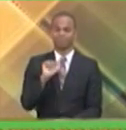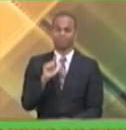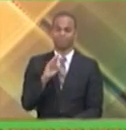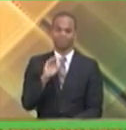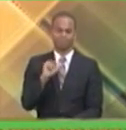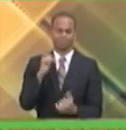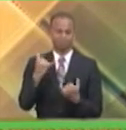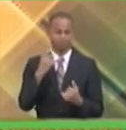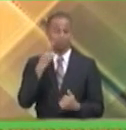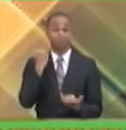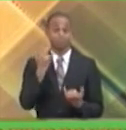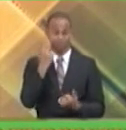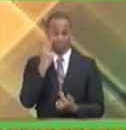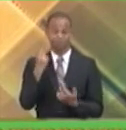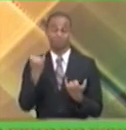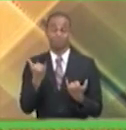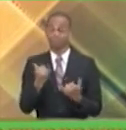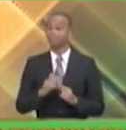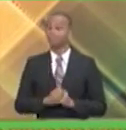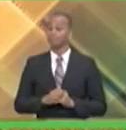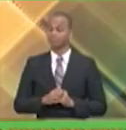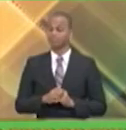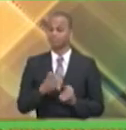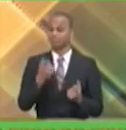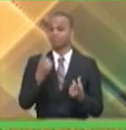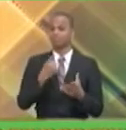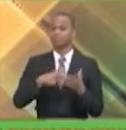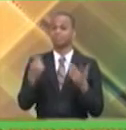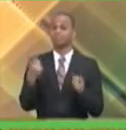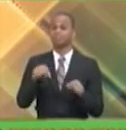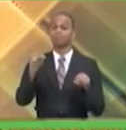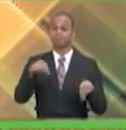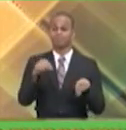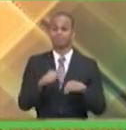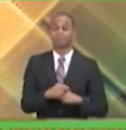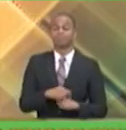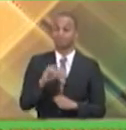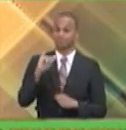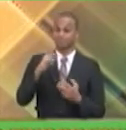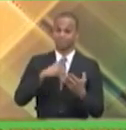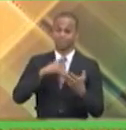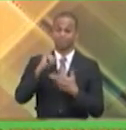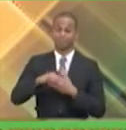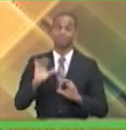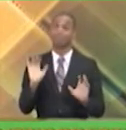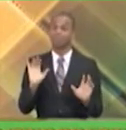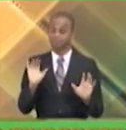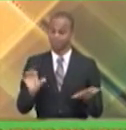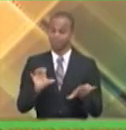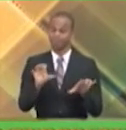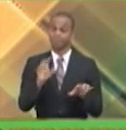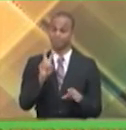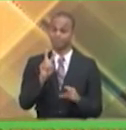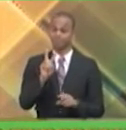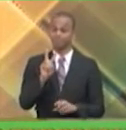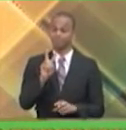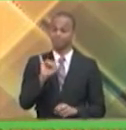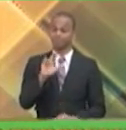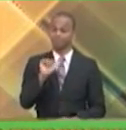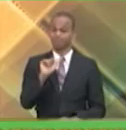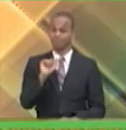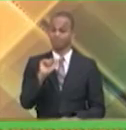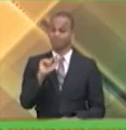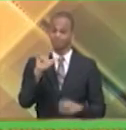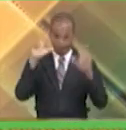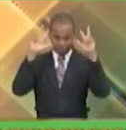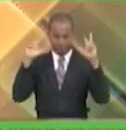eso tenemos que verlo actuar, claro, a ver qué es lo que está pasando ahí en ese proyecto que se está desarrollando en Villa Altagracia. Vamos